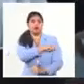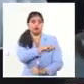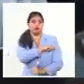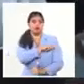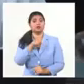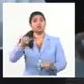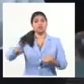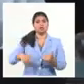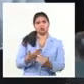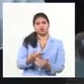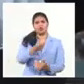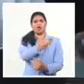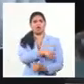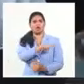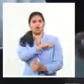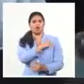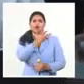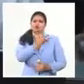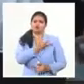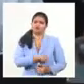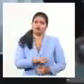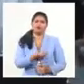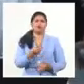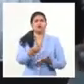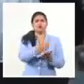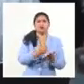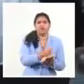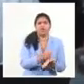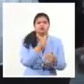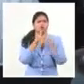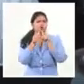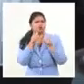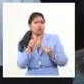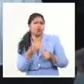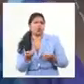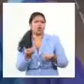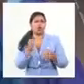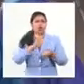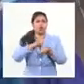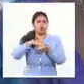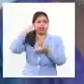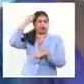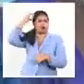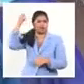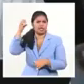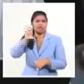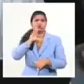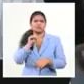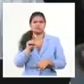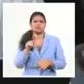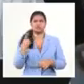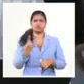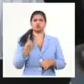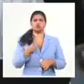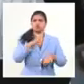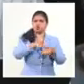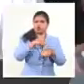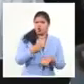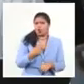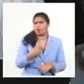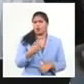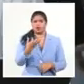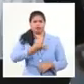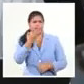muchos criterios con dudas, hay otras personas que dicen que no hemos explicado claro, y hay muchas